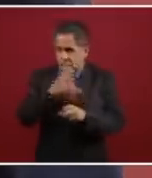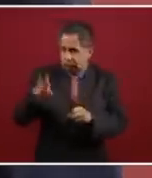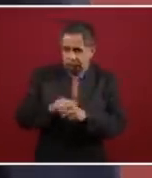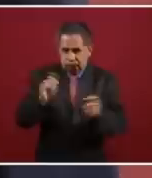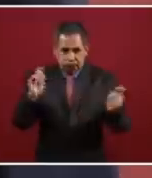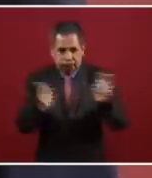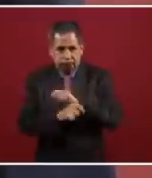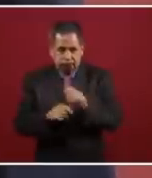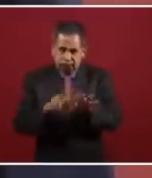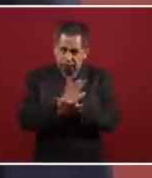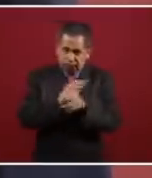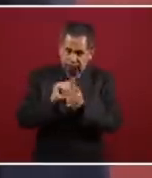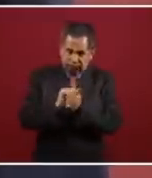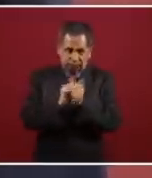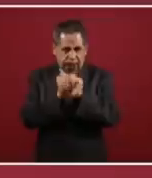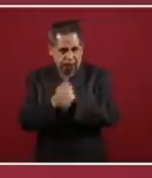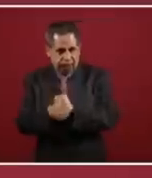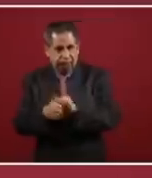una transformación,